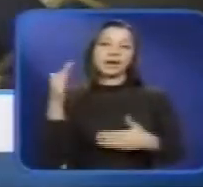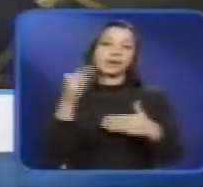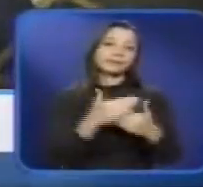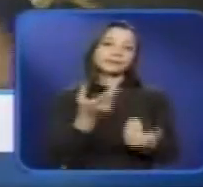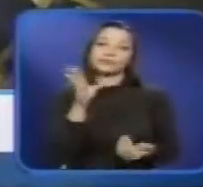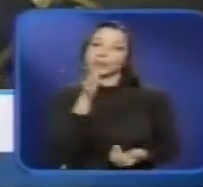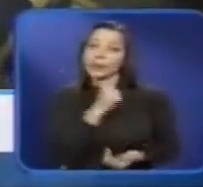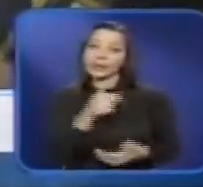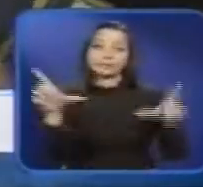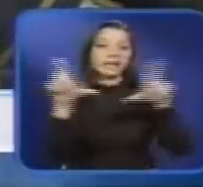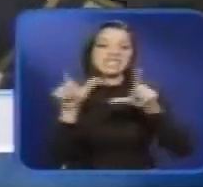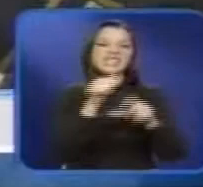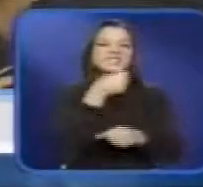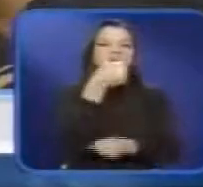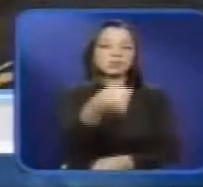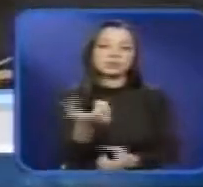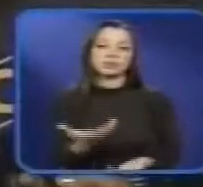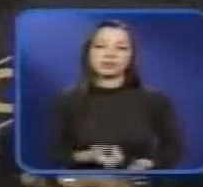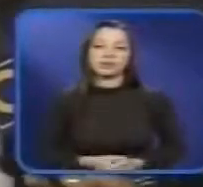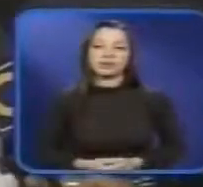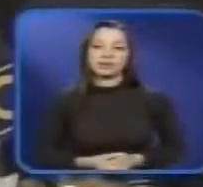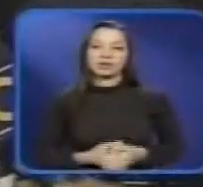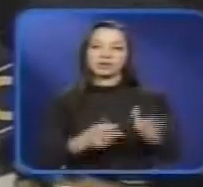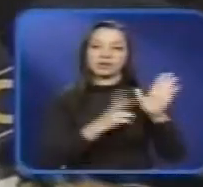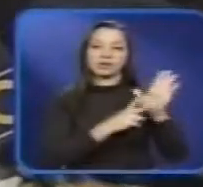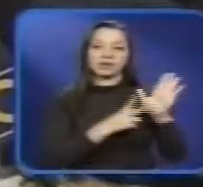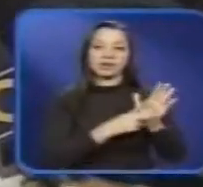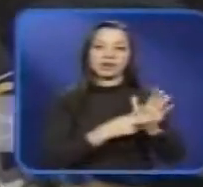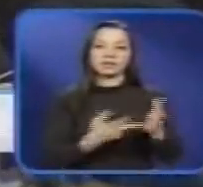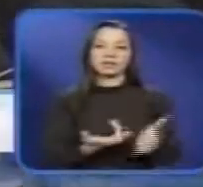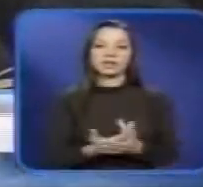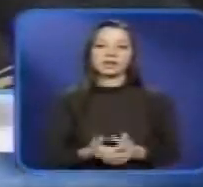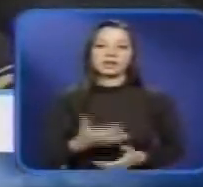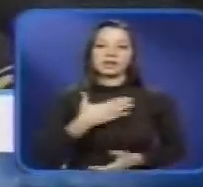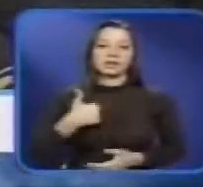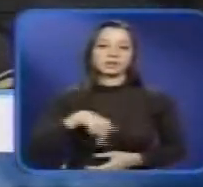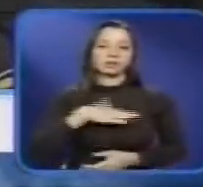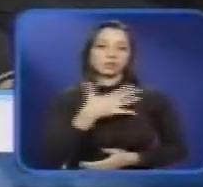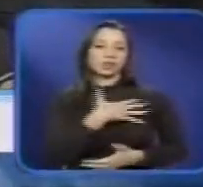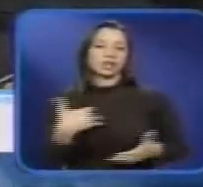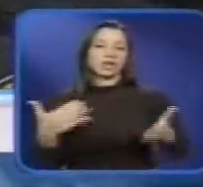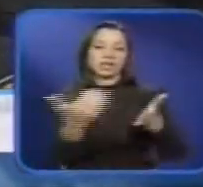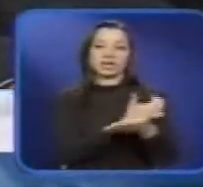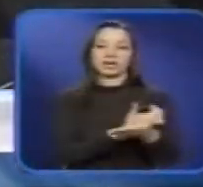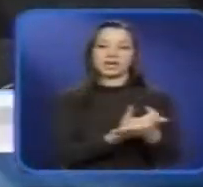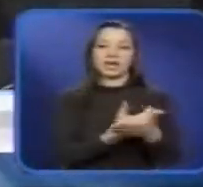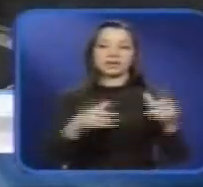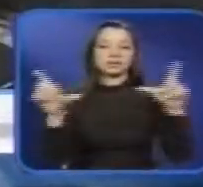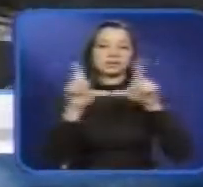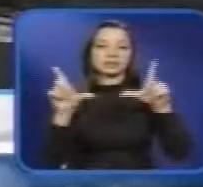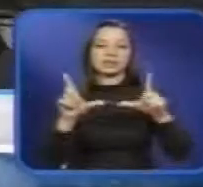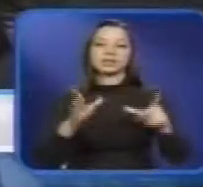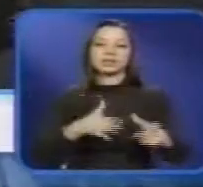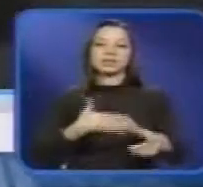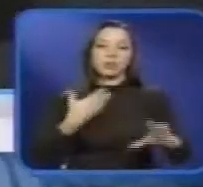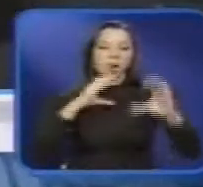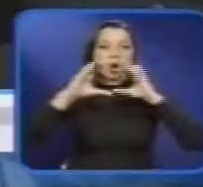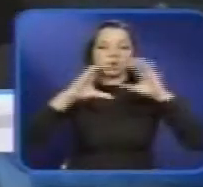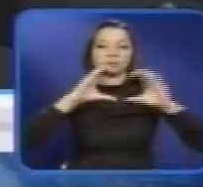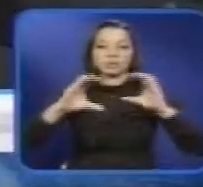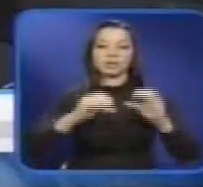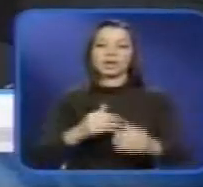las ventanas las puertas que se le abren la realidad es que definitivamente no quieren quitar los medios de comunicación donde podemos donde podamos comunicarnos